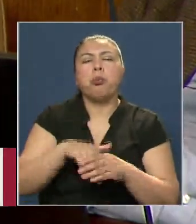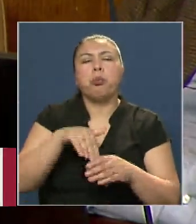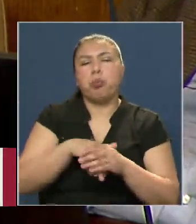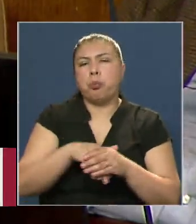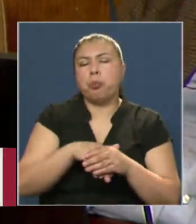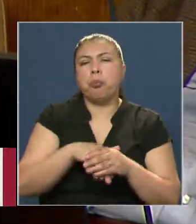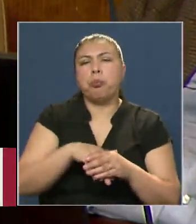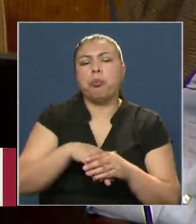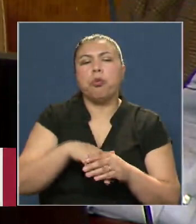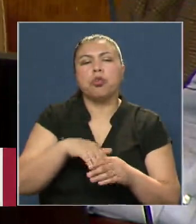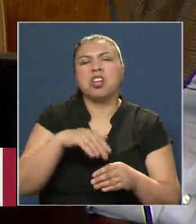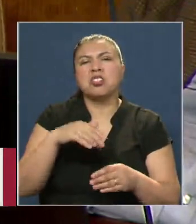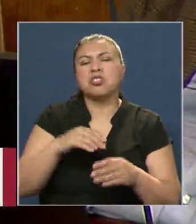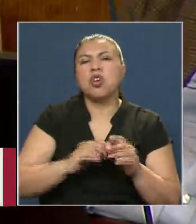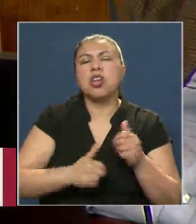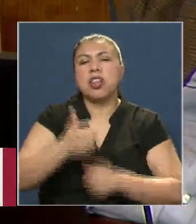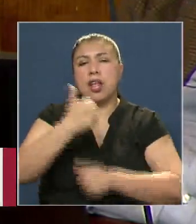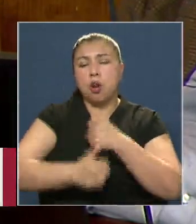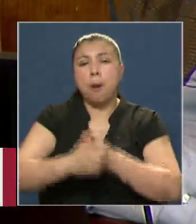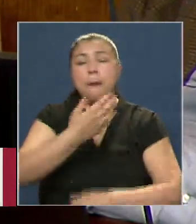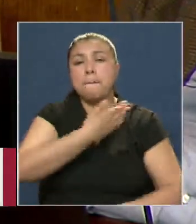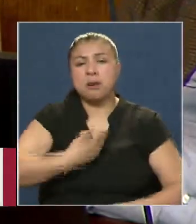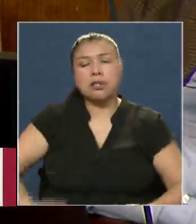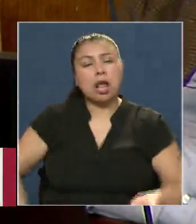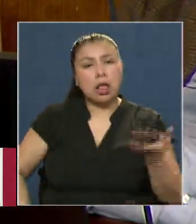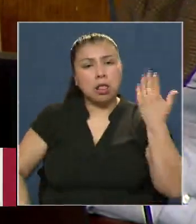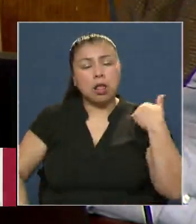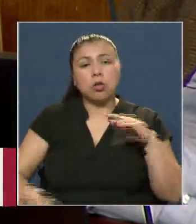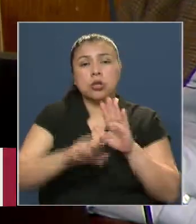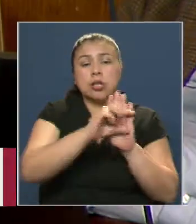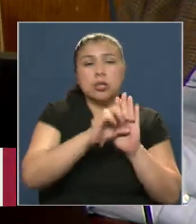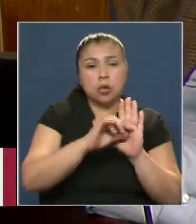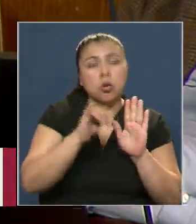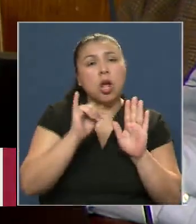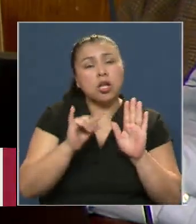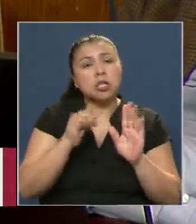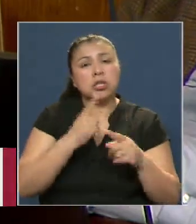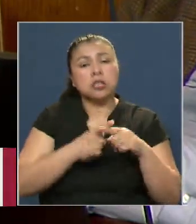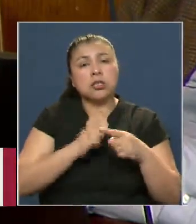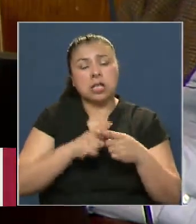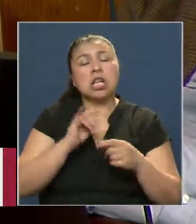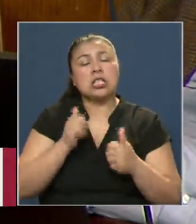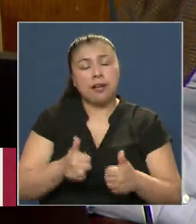pueda hacer. Es decir, el título está bien como se cambió,